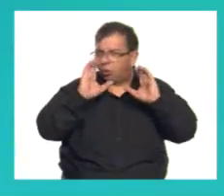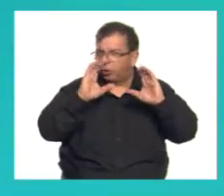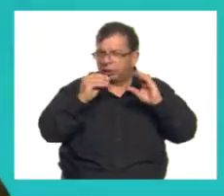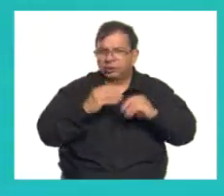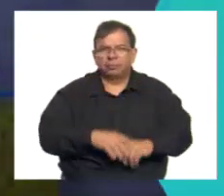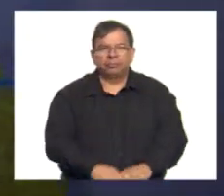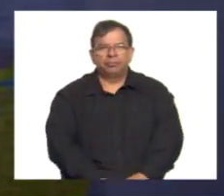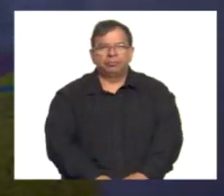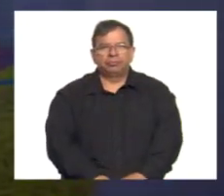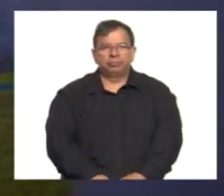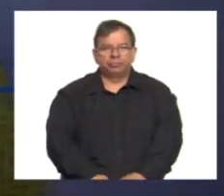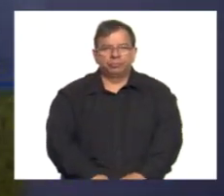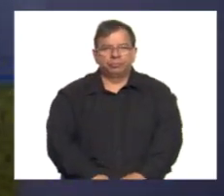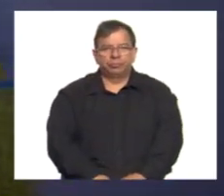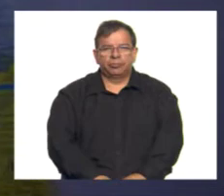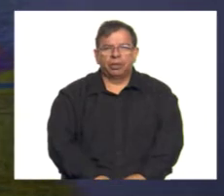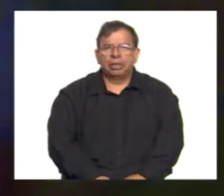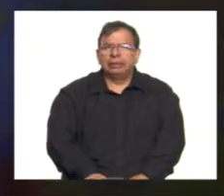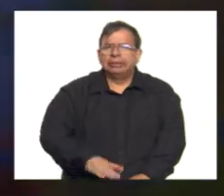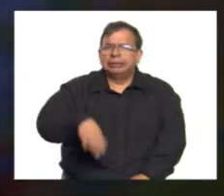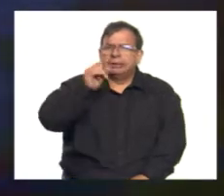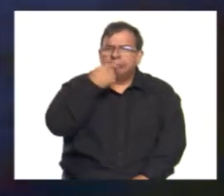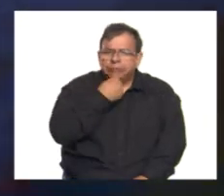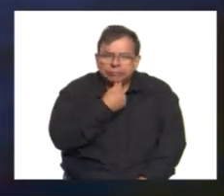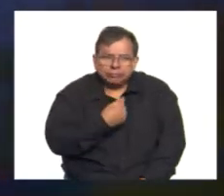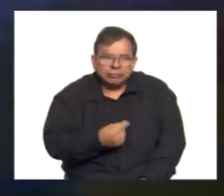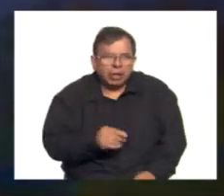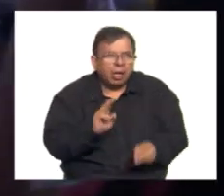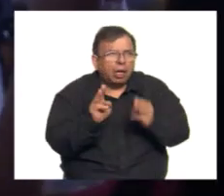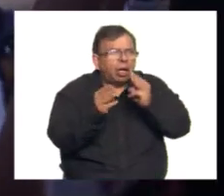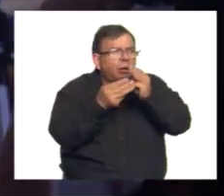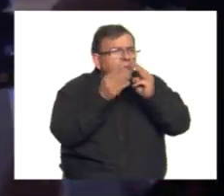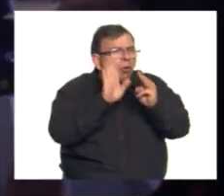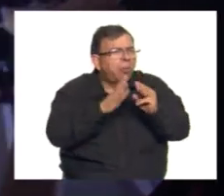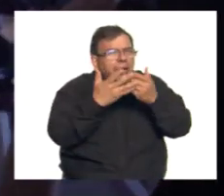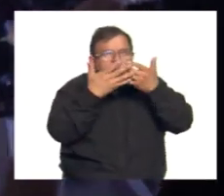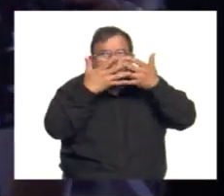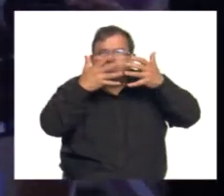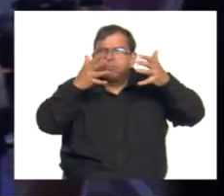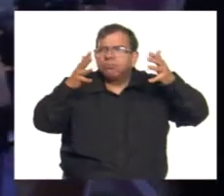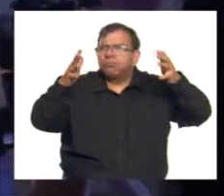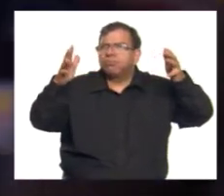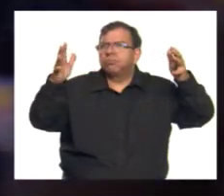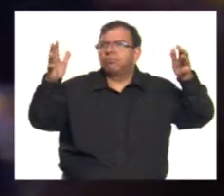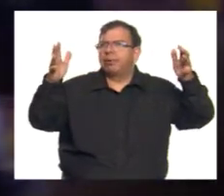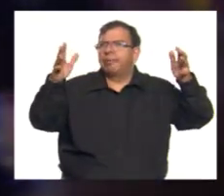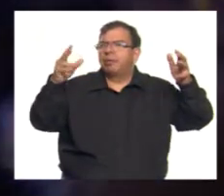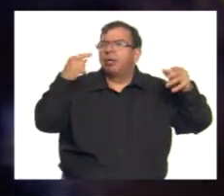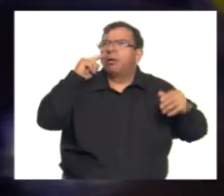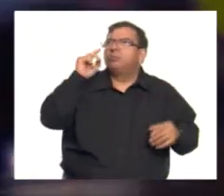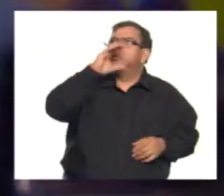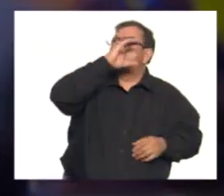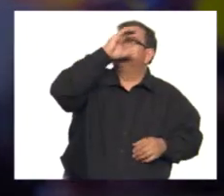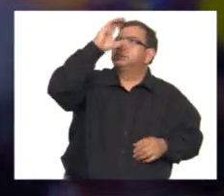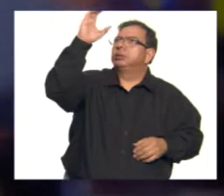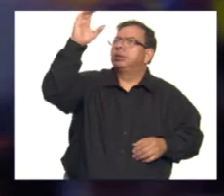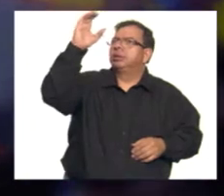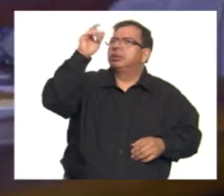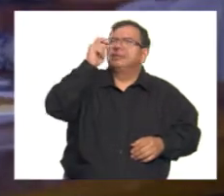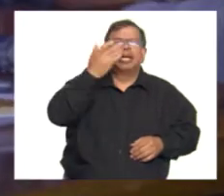mucho! Cuando eres pequeña, el mundo parece ser inmenso, pero para mí fue el cielo el que me hizo entender que no había